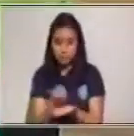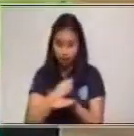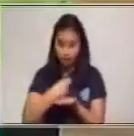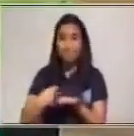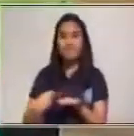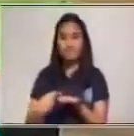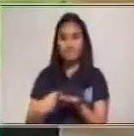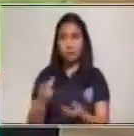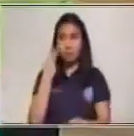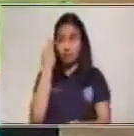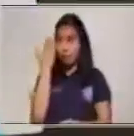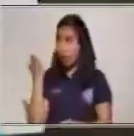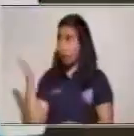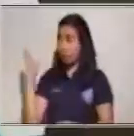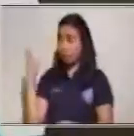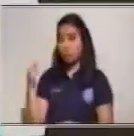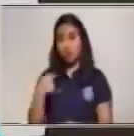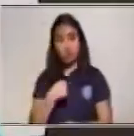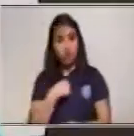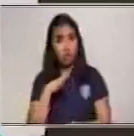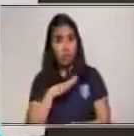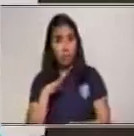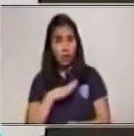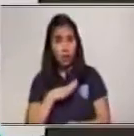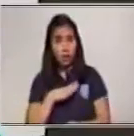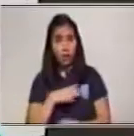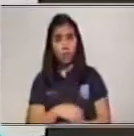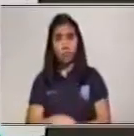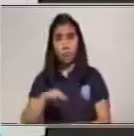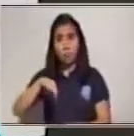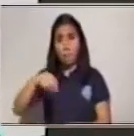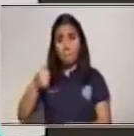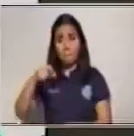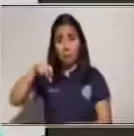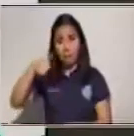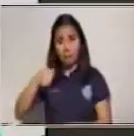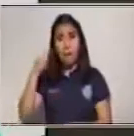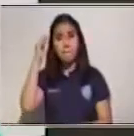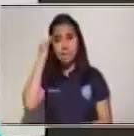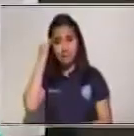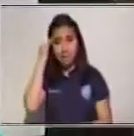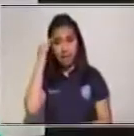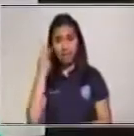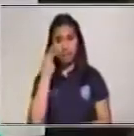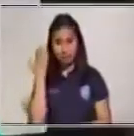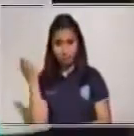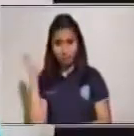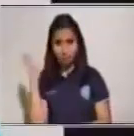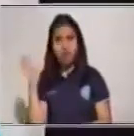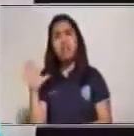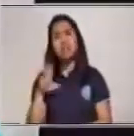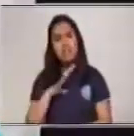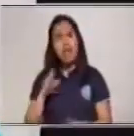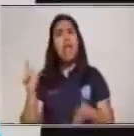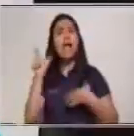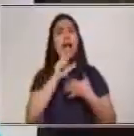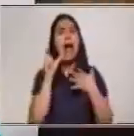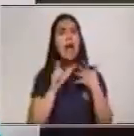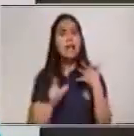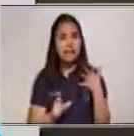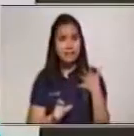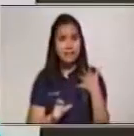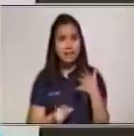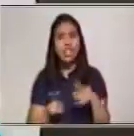mental sobre las características que los mapas mentales deben tener. Primero, ¿qué es lo que, cómo te ayuda